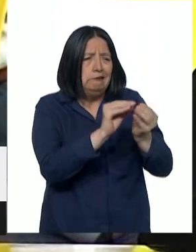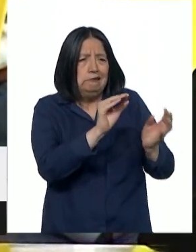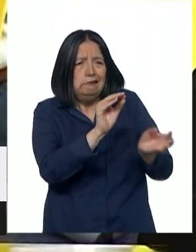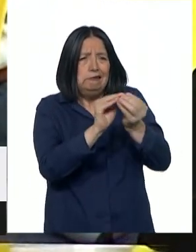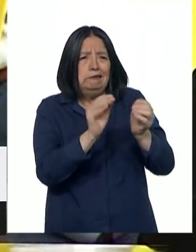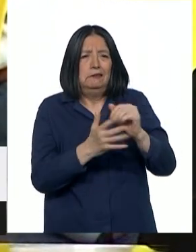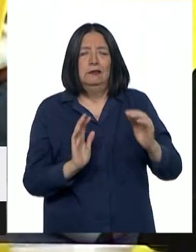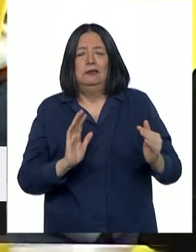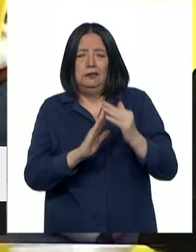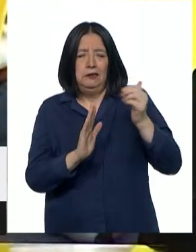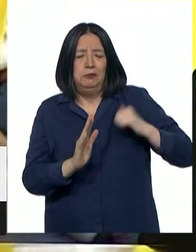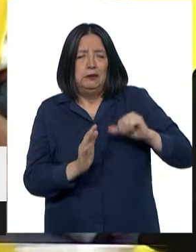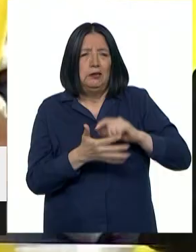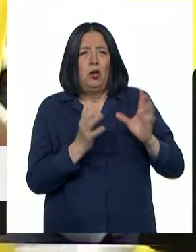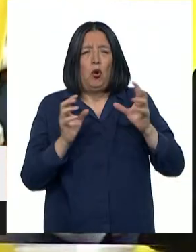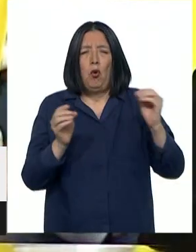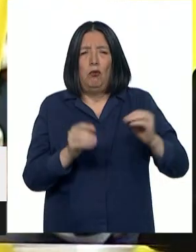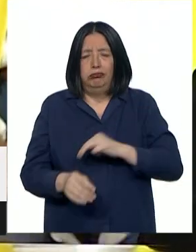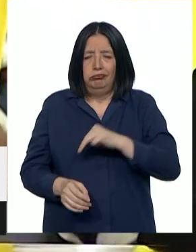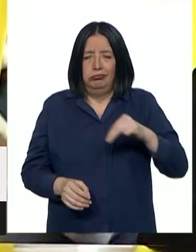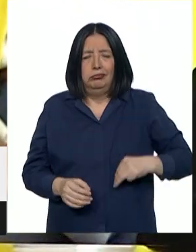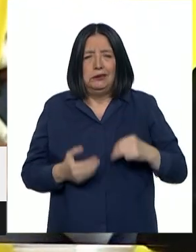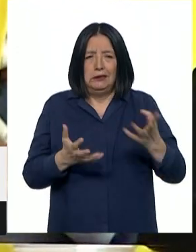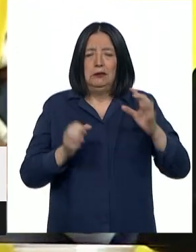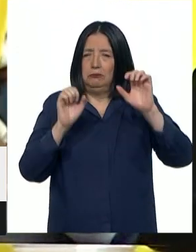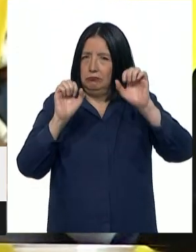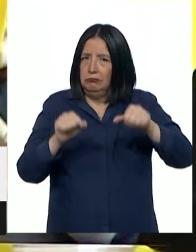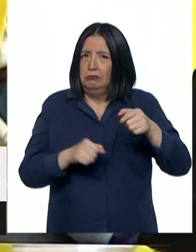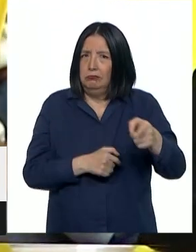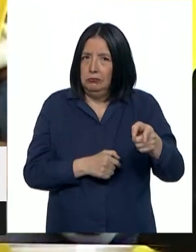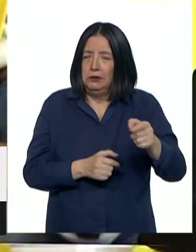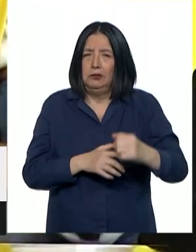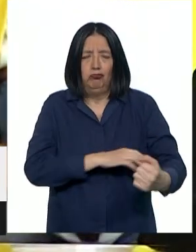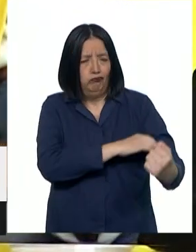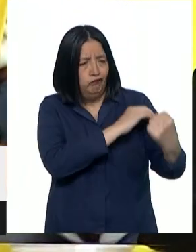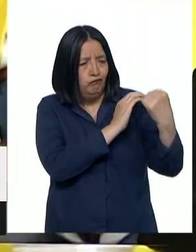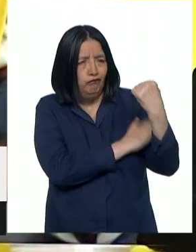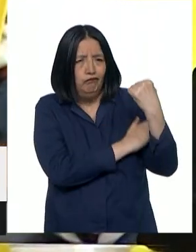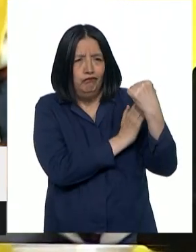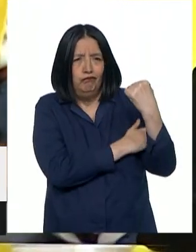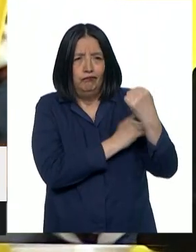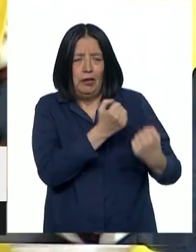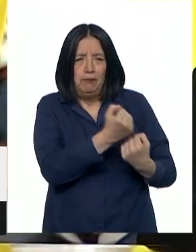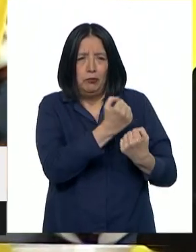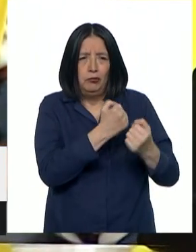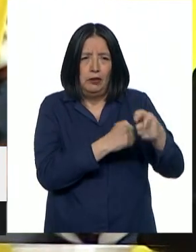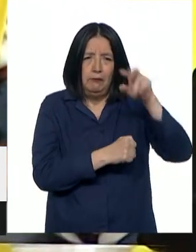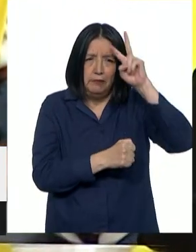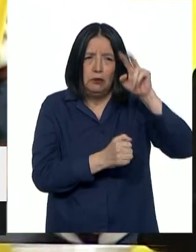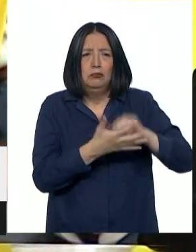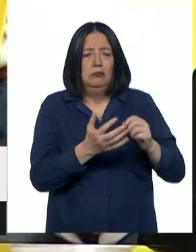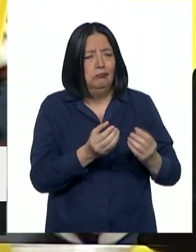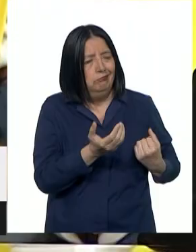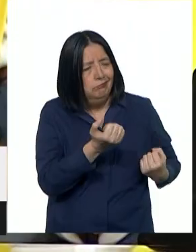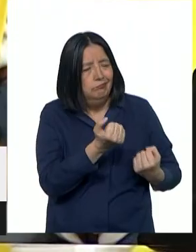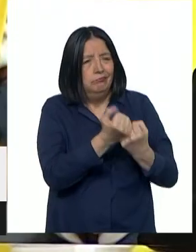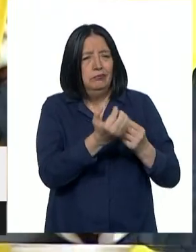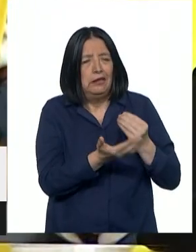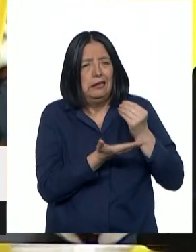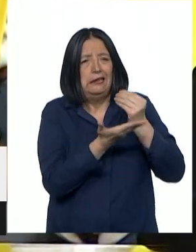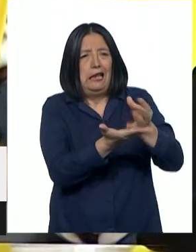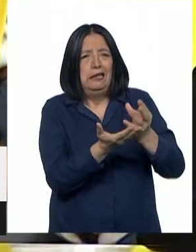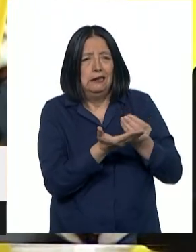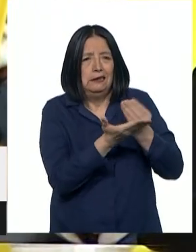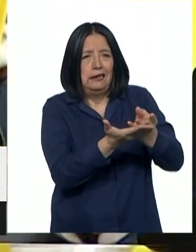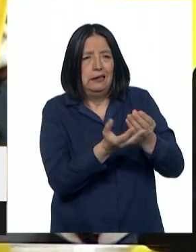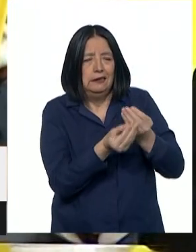regionales, locales o los ministerios. Este Punche Perú ha sido un adicional para